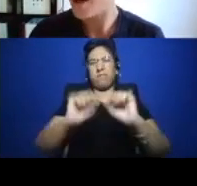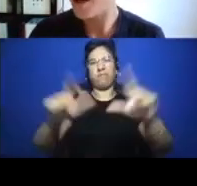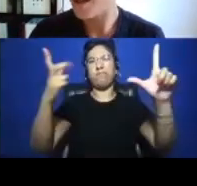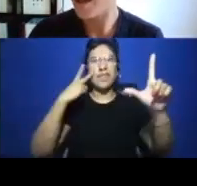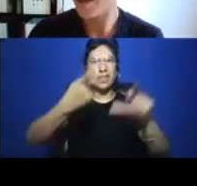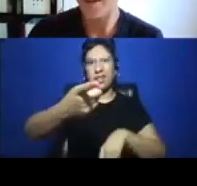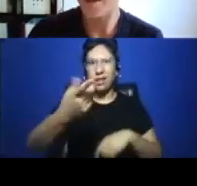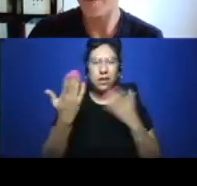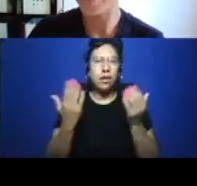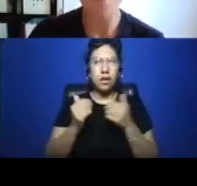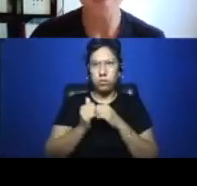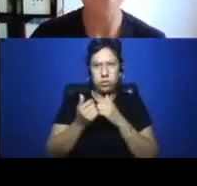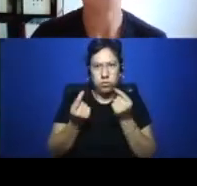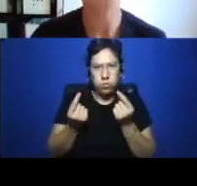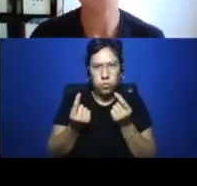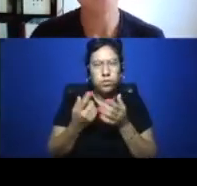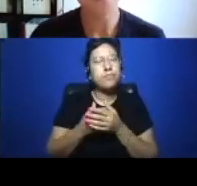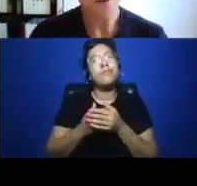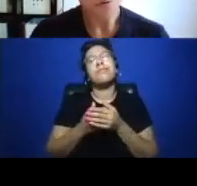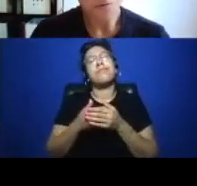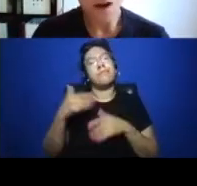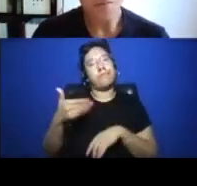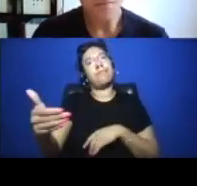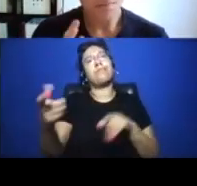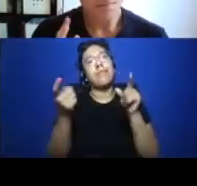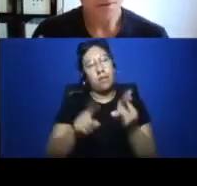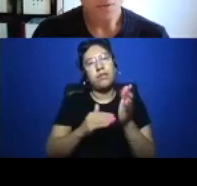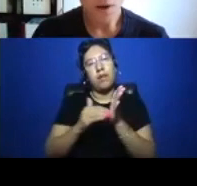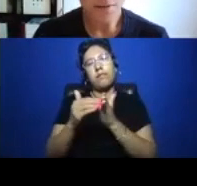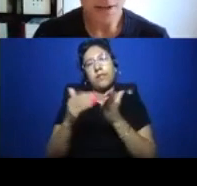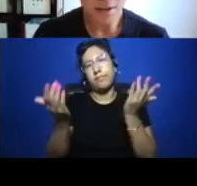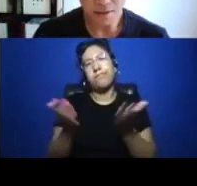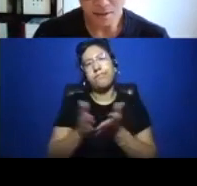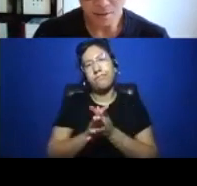Yo, pues, esto sucede mucho.